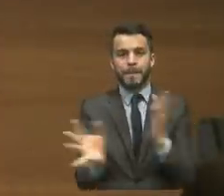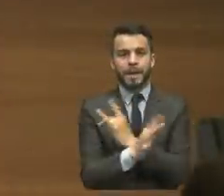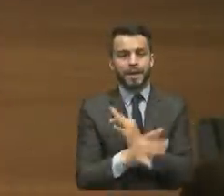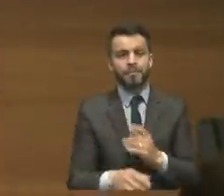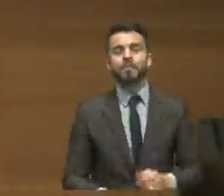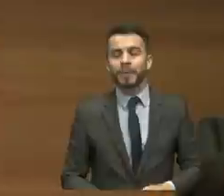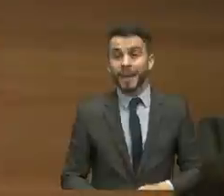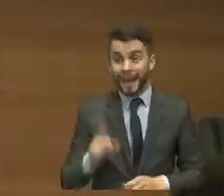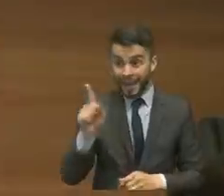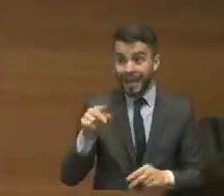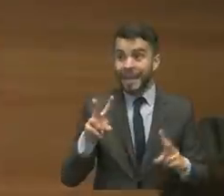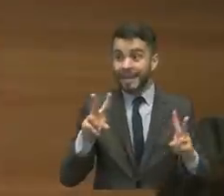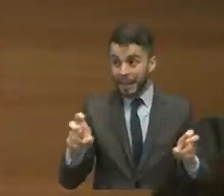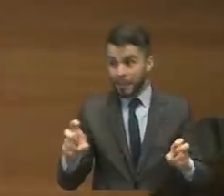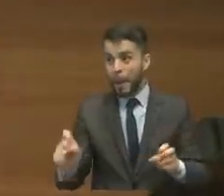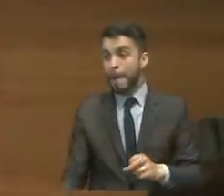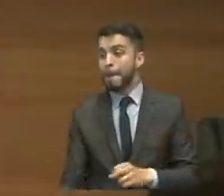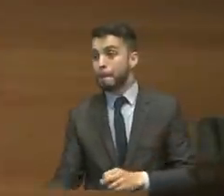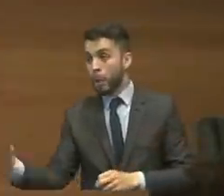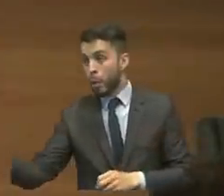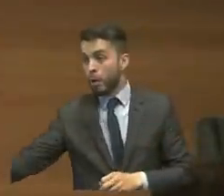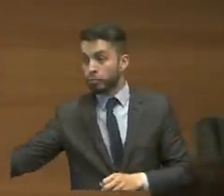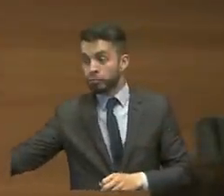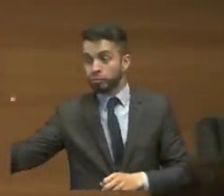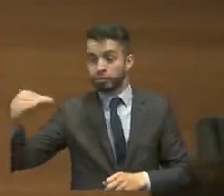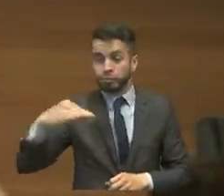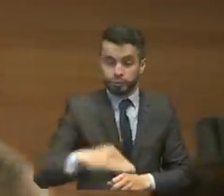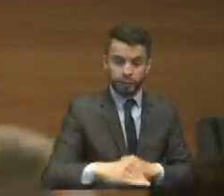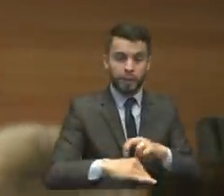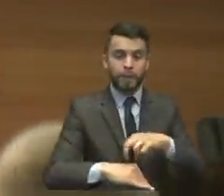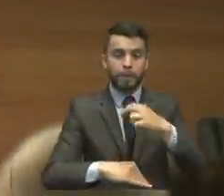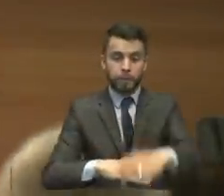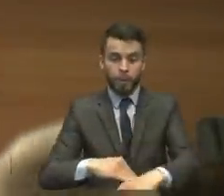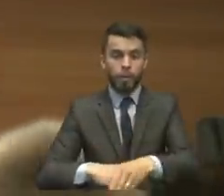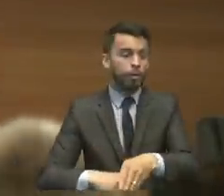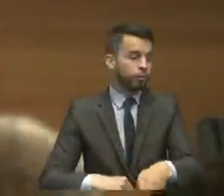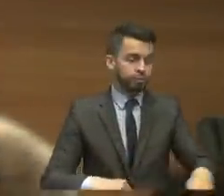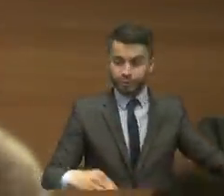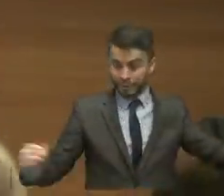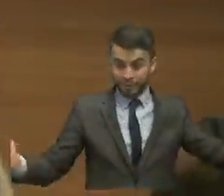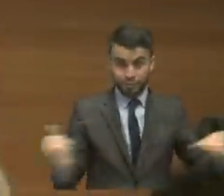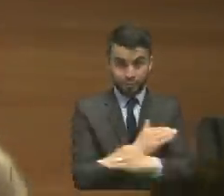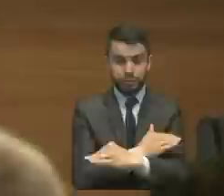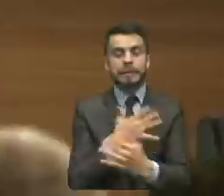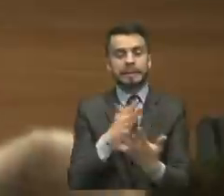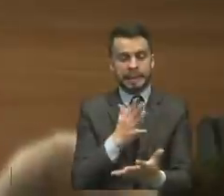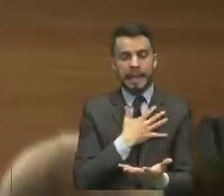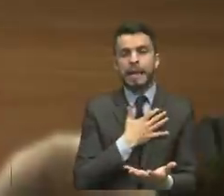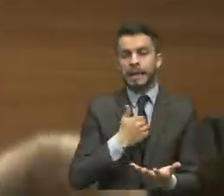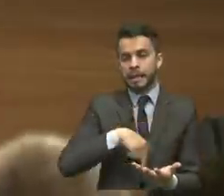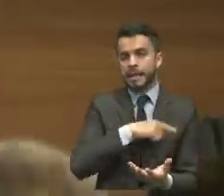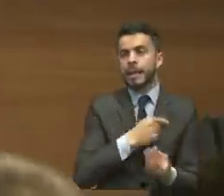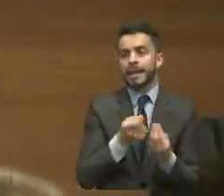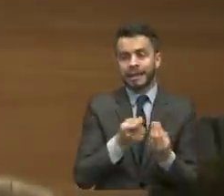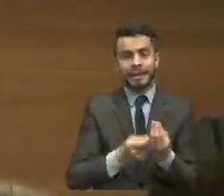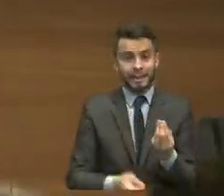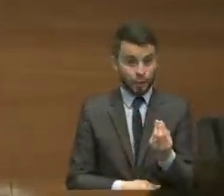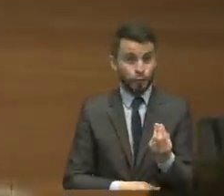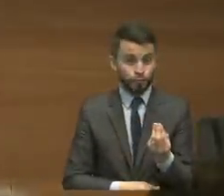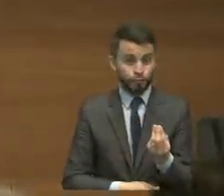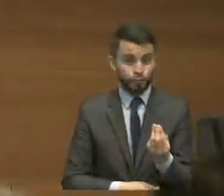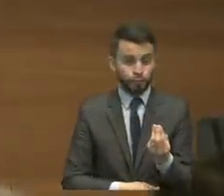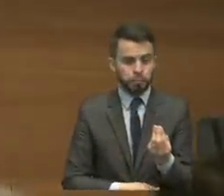de origen y destino y de demanda sobre el corredor, con base en ellos hemos hecho el diseño. Nosotros hoy